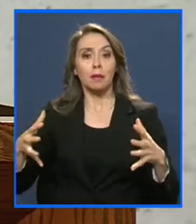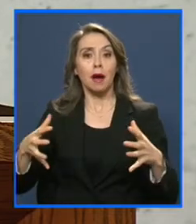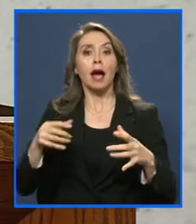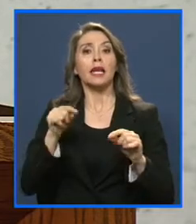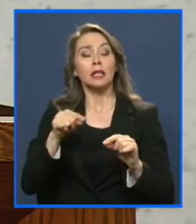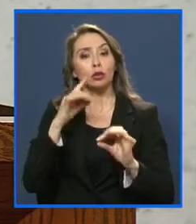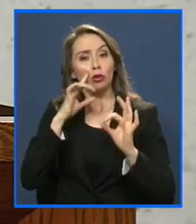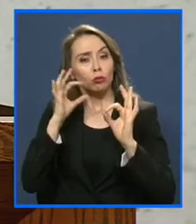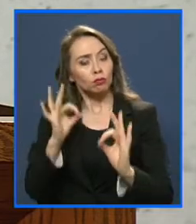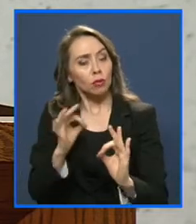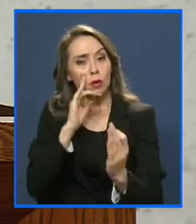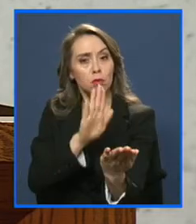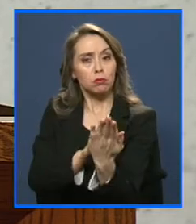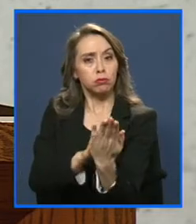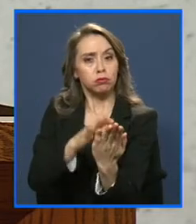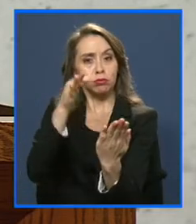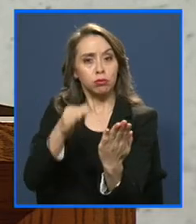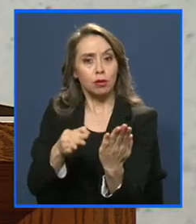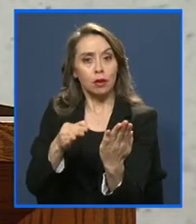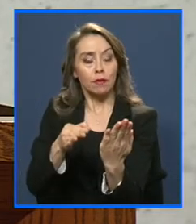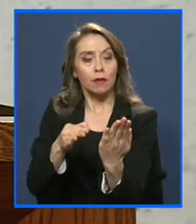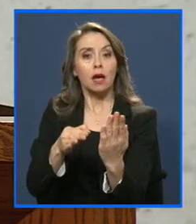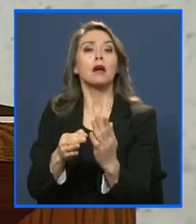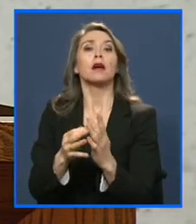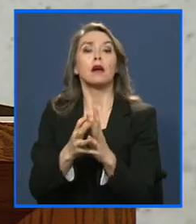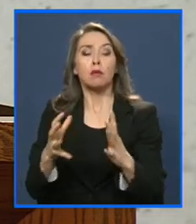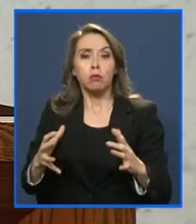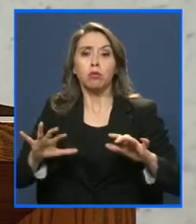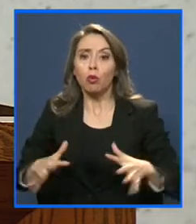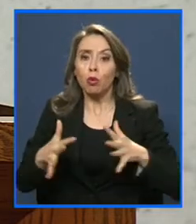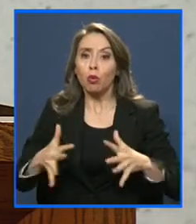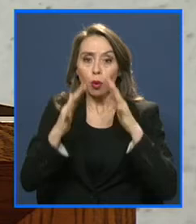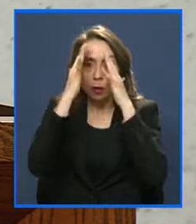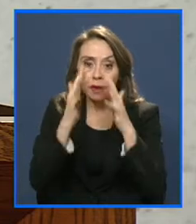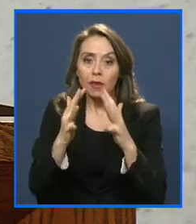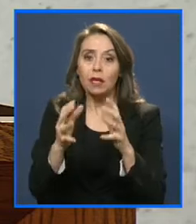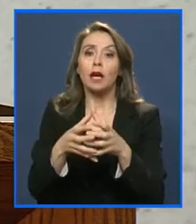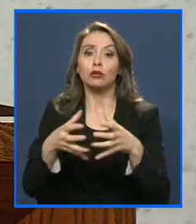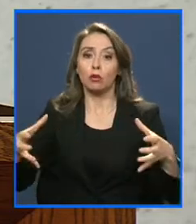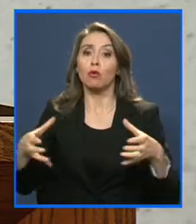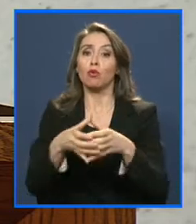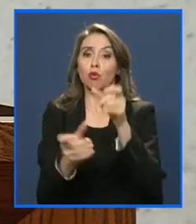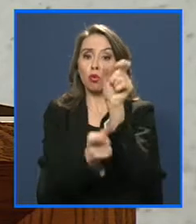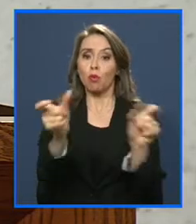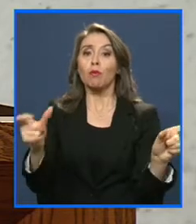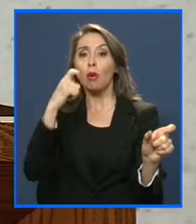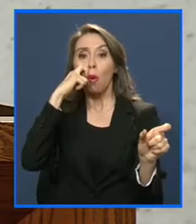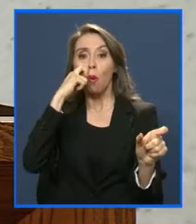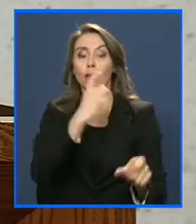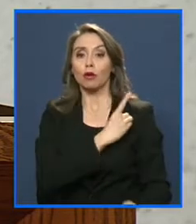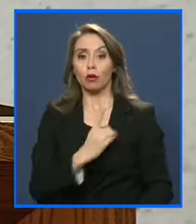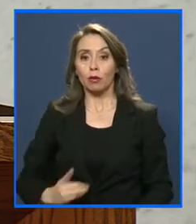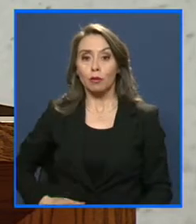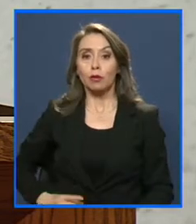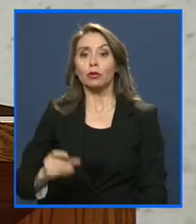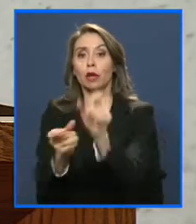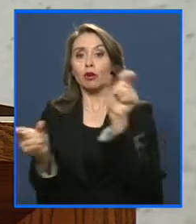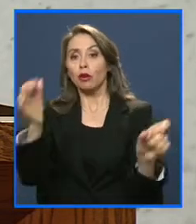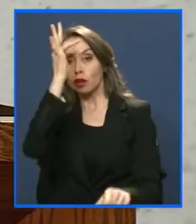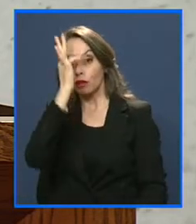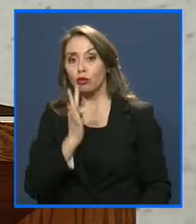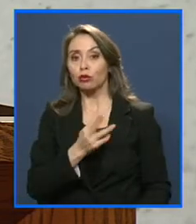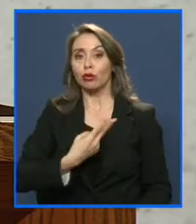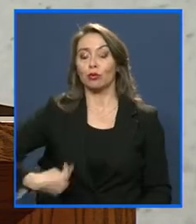fiel y verificable de una intensa dedicación de un gran grupo humano de parlamentarios y funcionarios de nuestra